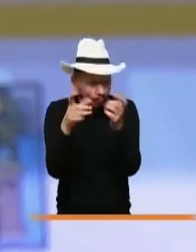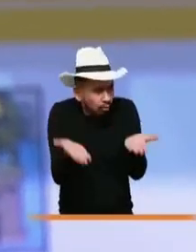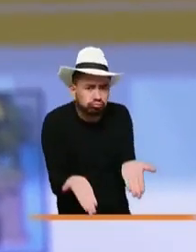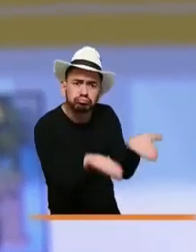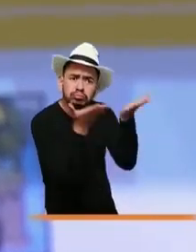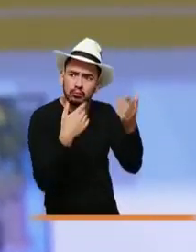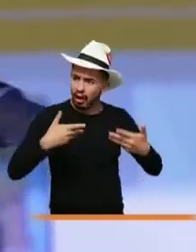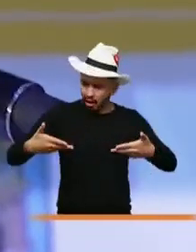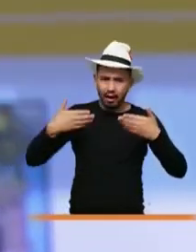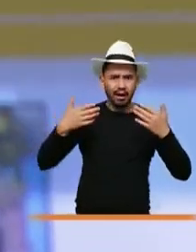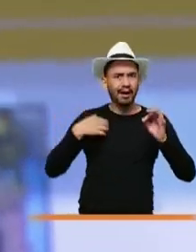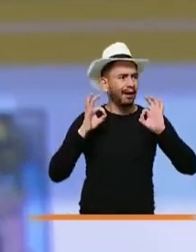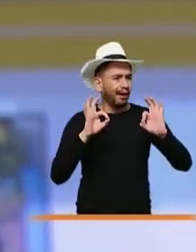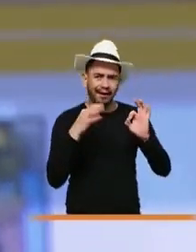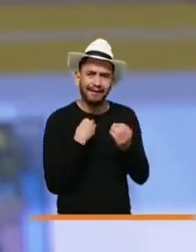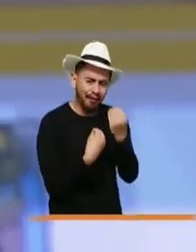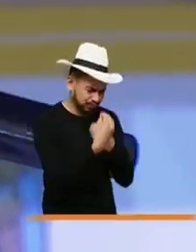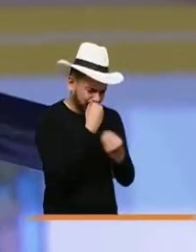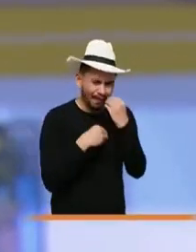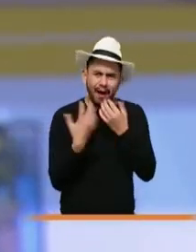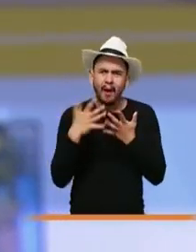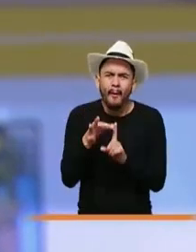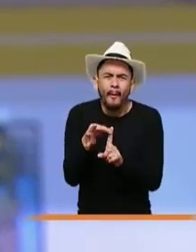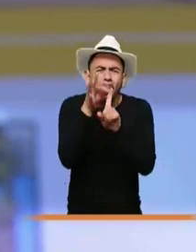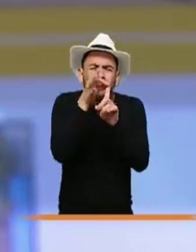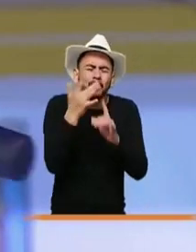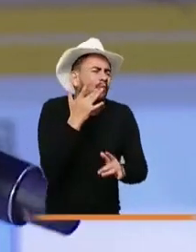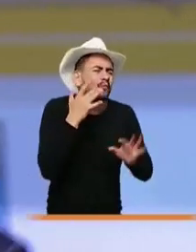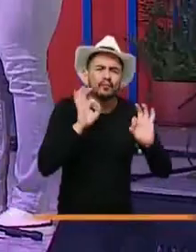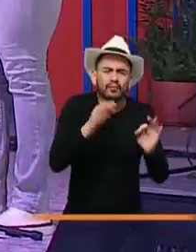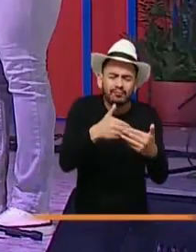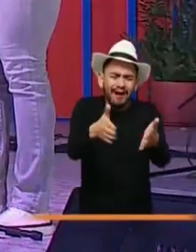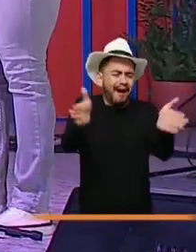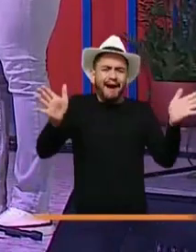la comida y me como lo que sea